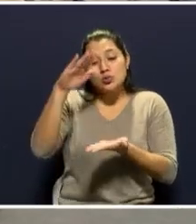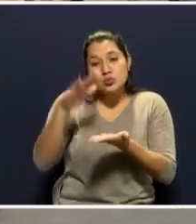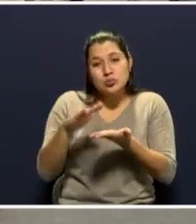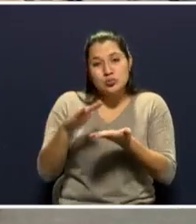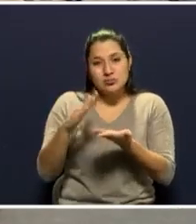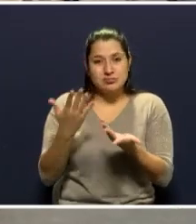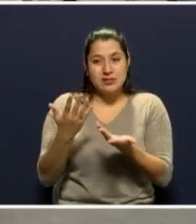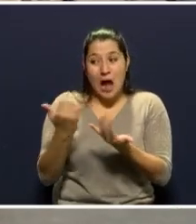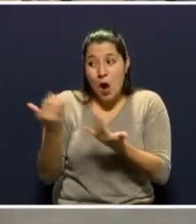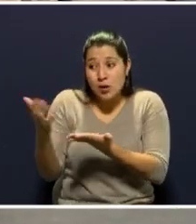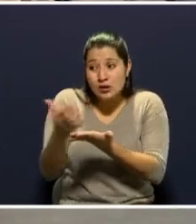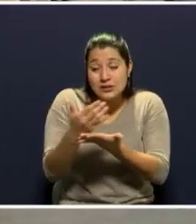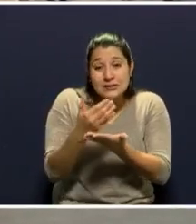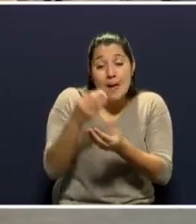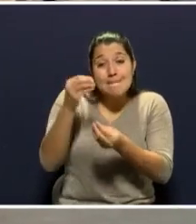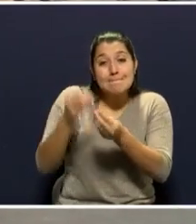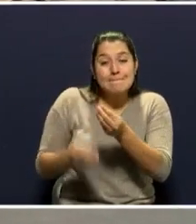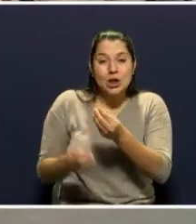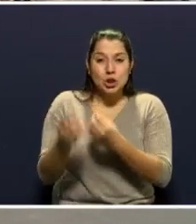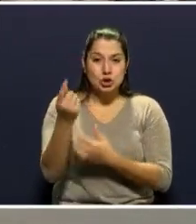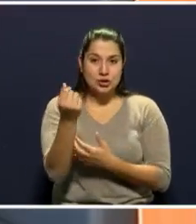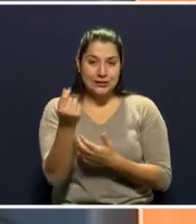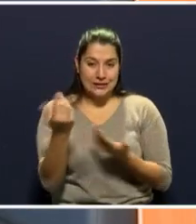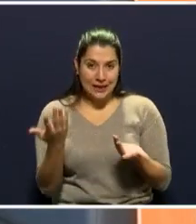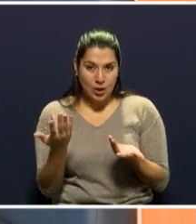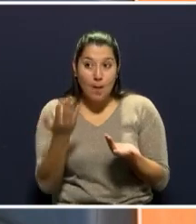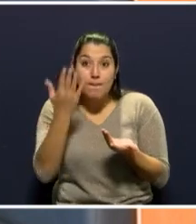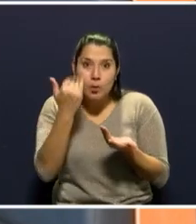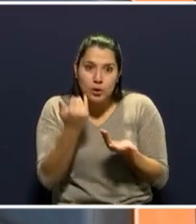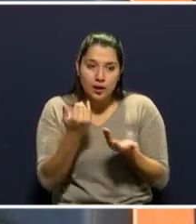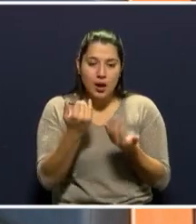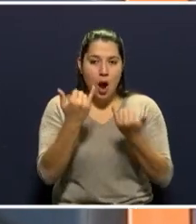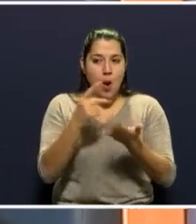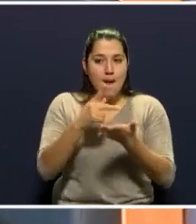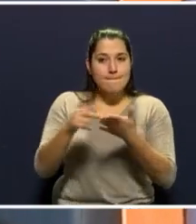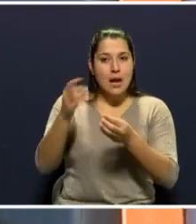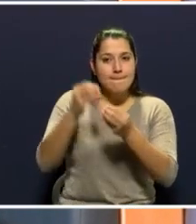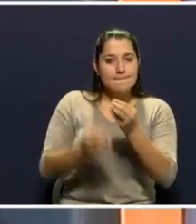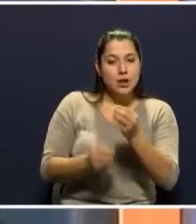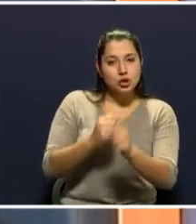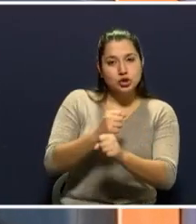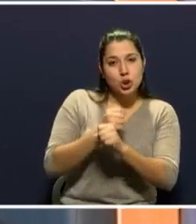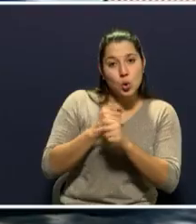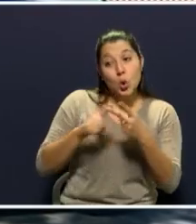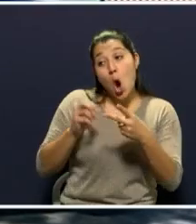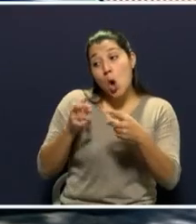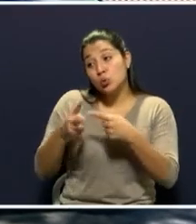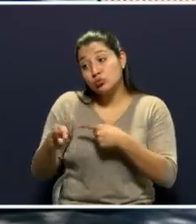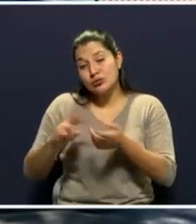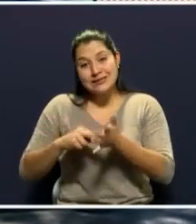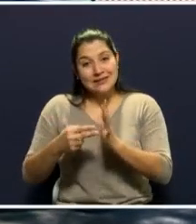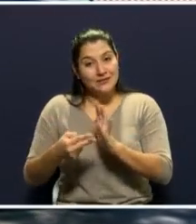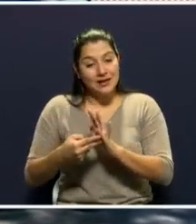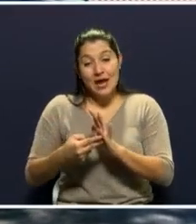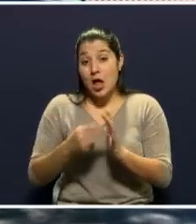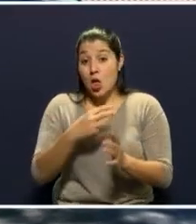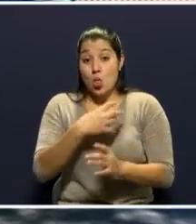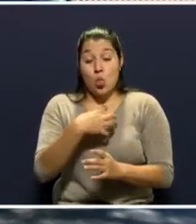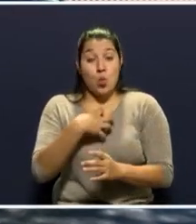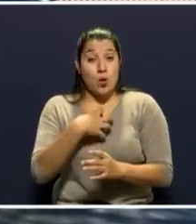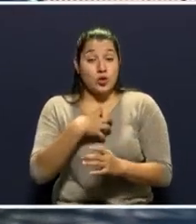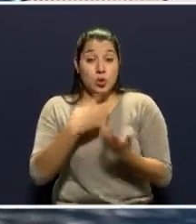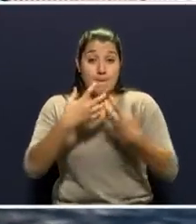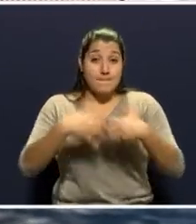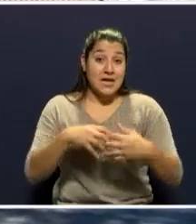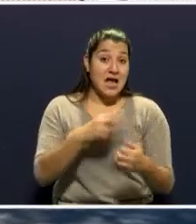de colones durante lo que resta del año, esto debido a la emergencia por el COVID-19.